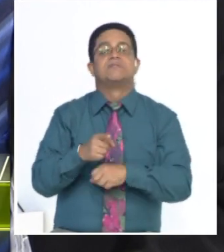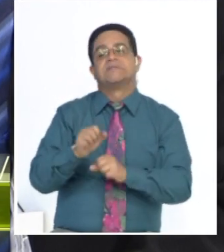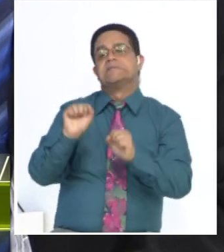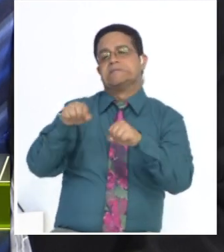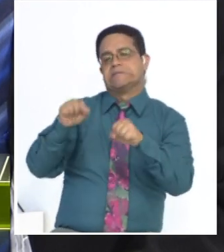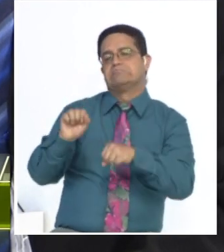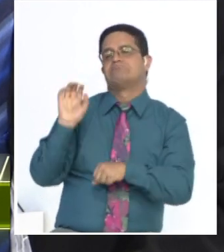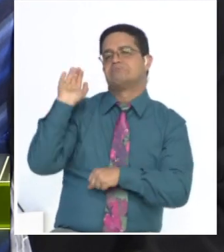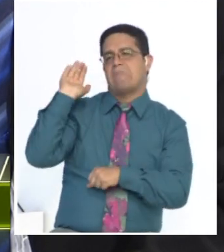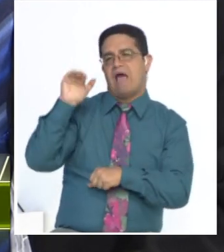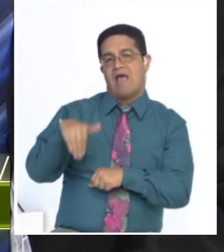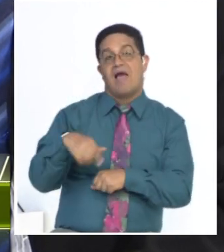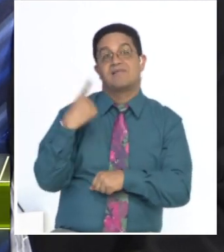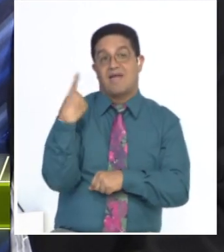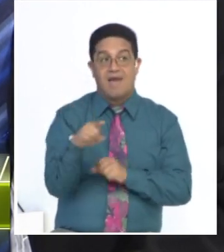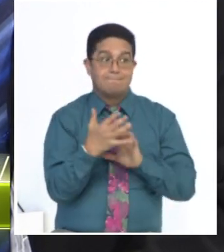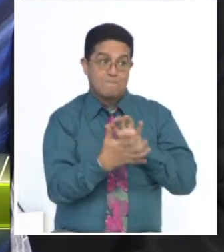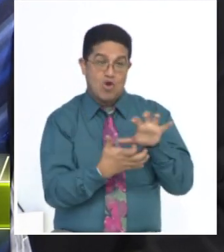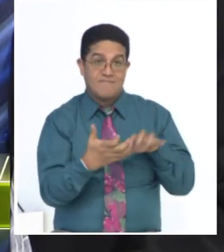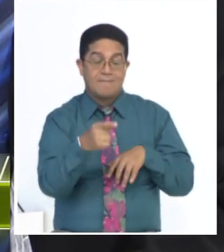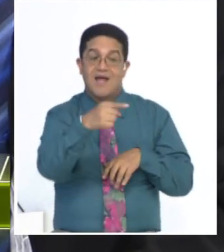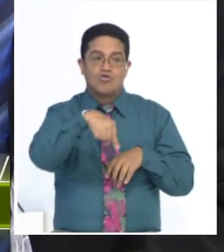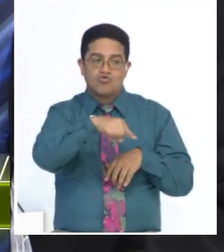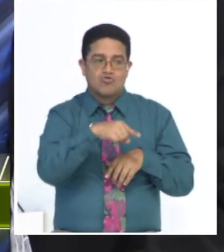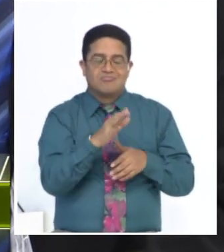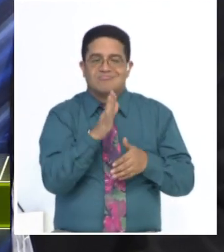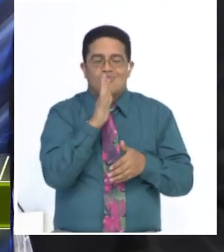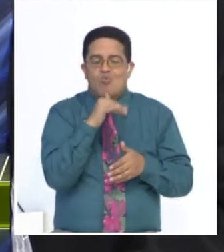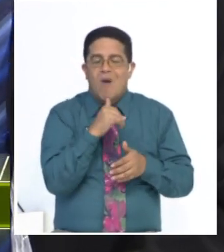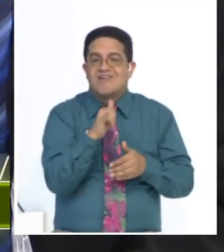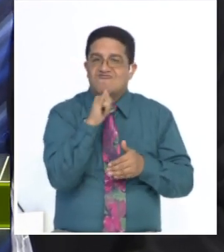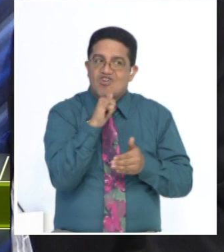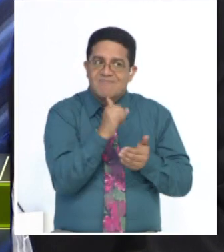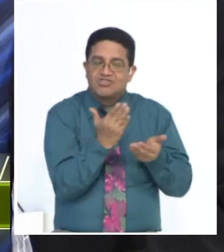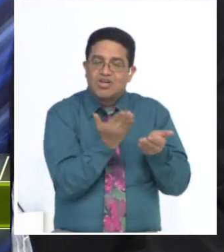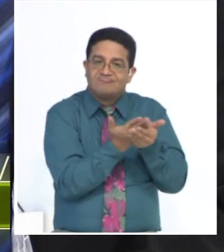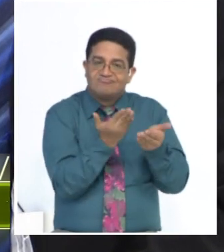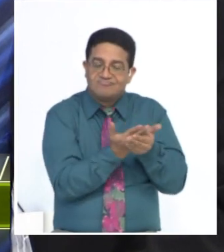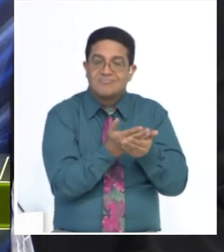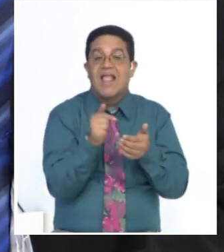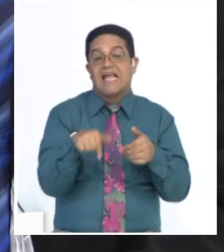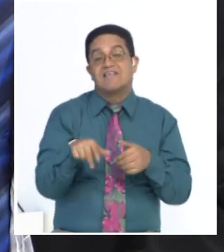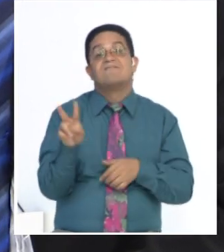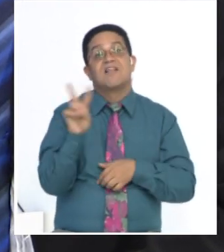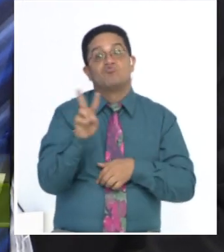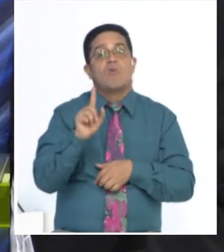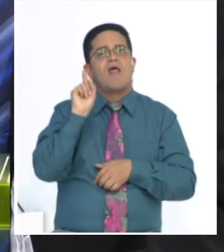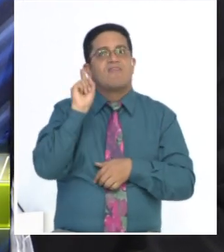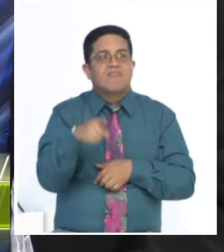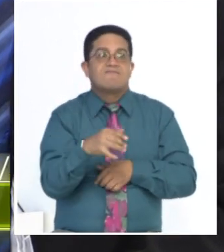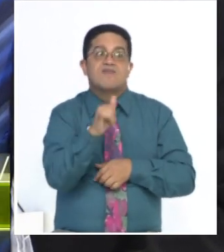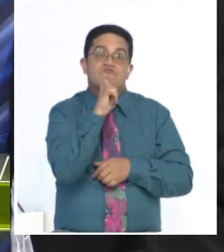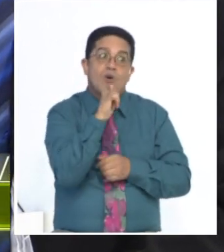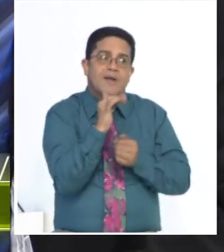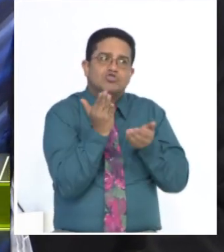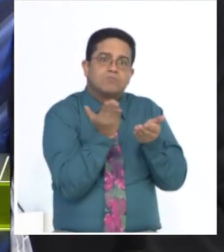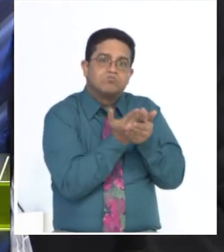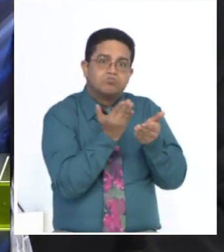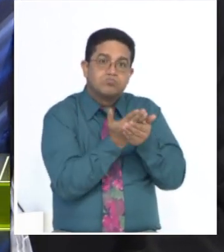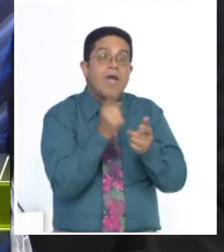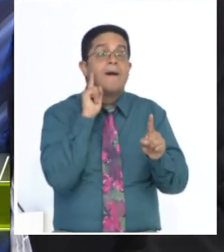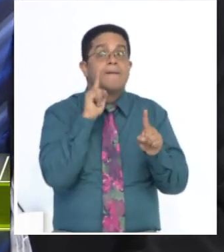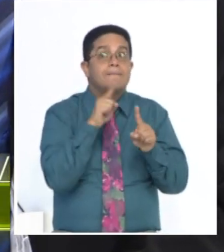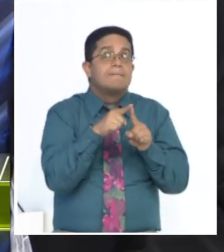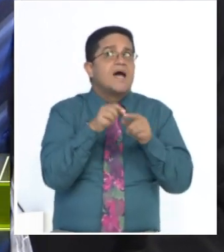tenemos un problema nosotros los médicos, que no documentamos lo que nosotros realizamos. Y en este país debemos documentar más para poder llegar más lejos con la información